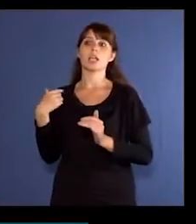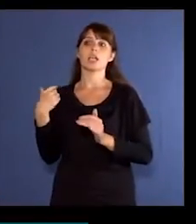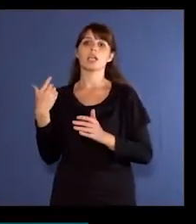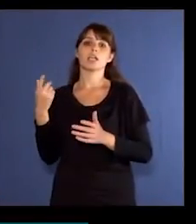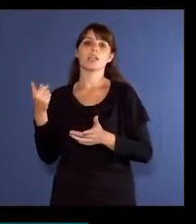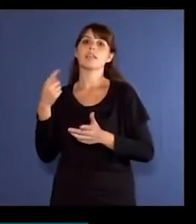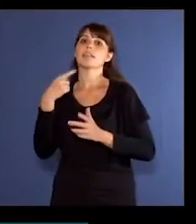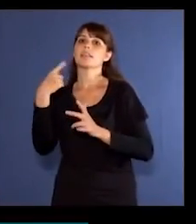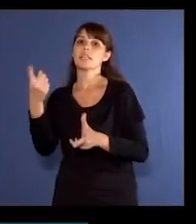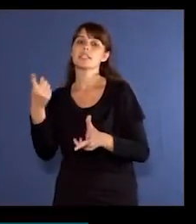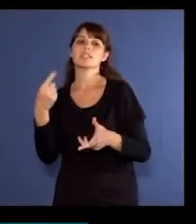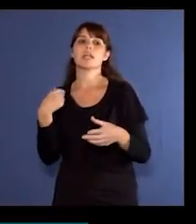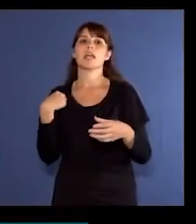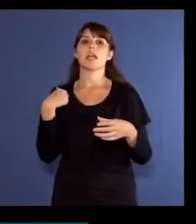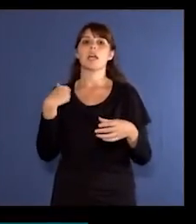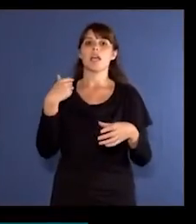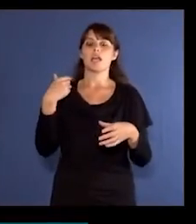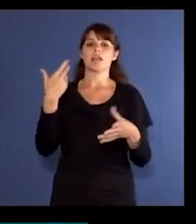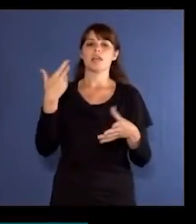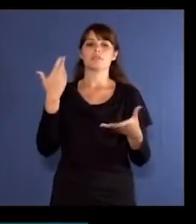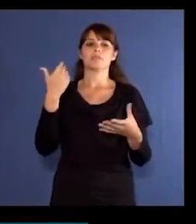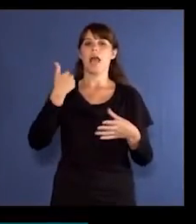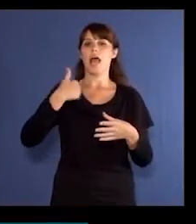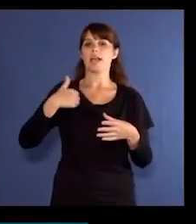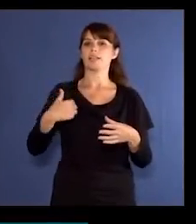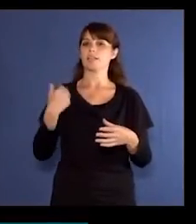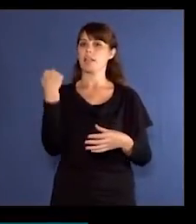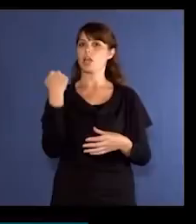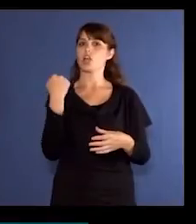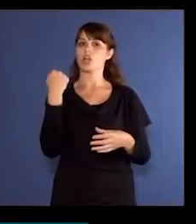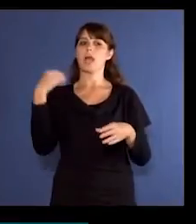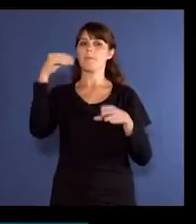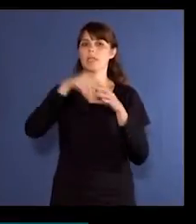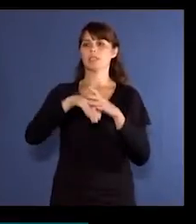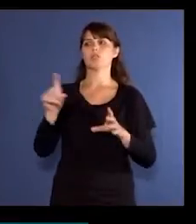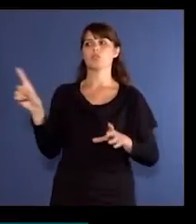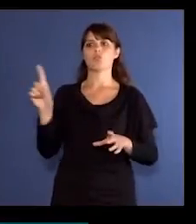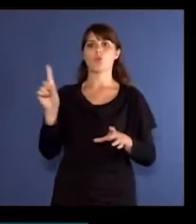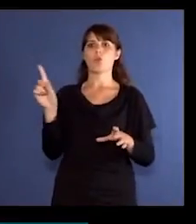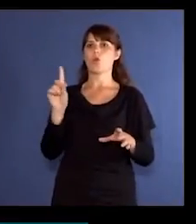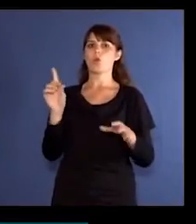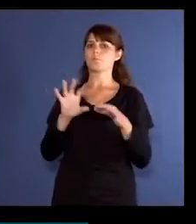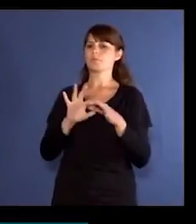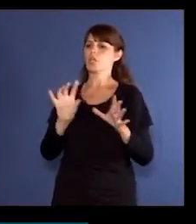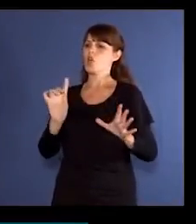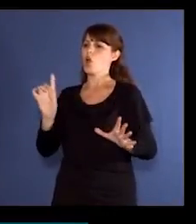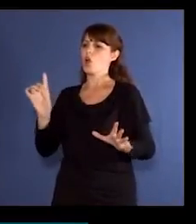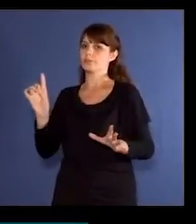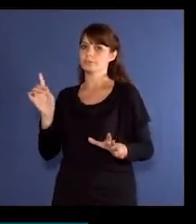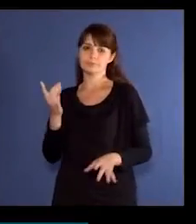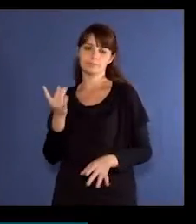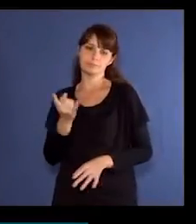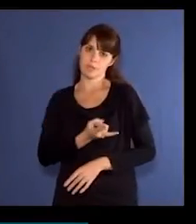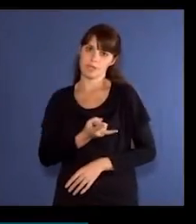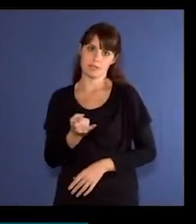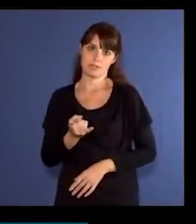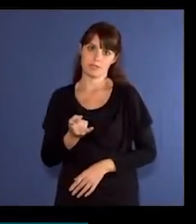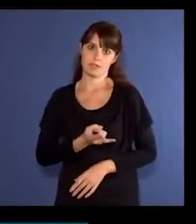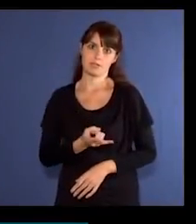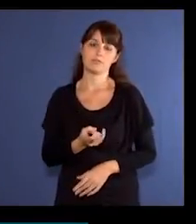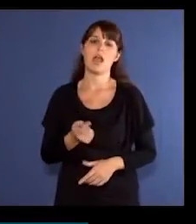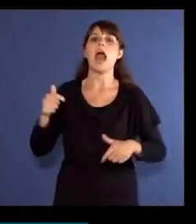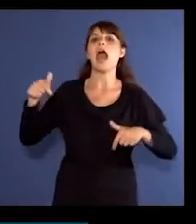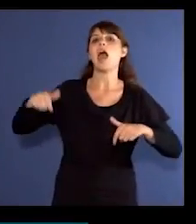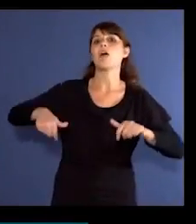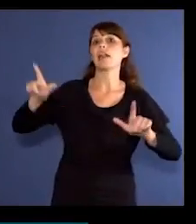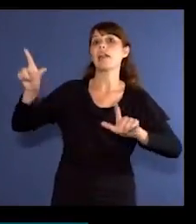entromete en la política económica ni en la realidad de la sociedad. Se quiere vender en estos días el nuevo Fondo Monetario. Es